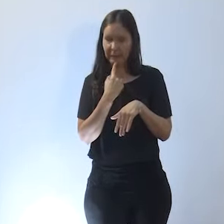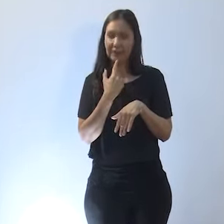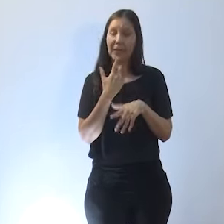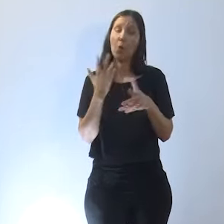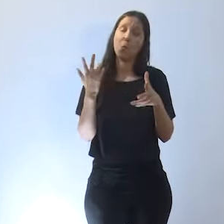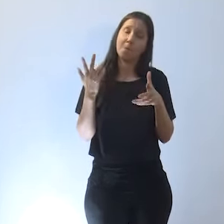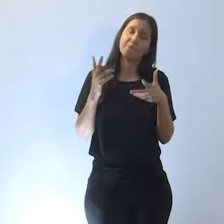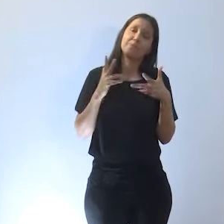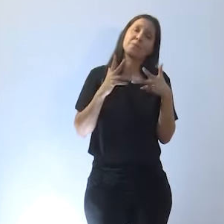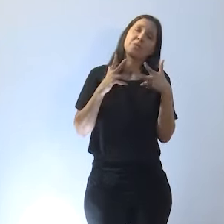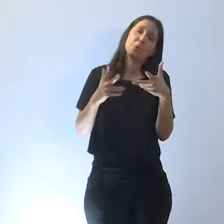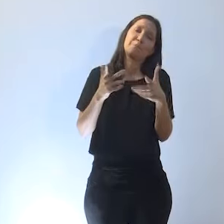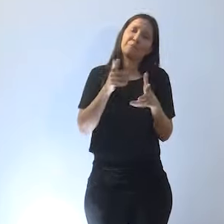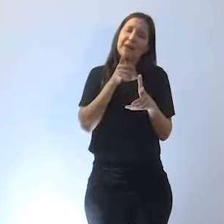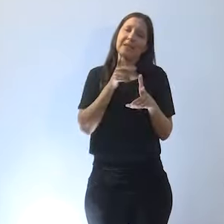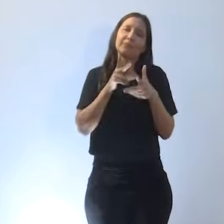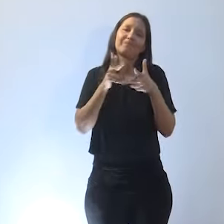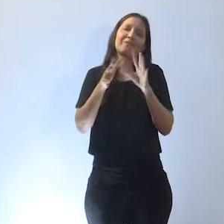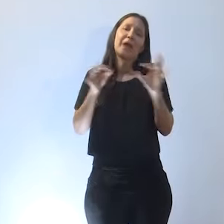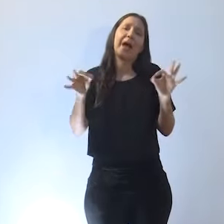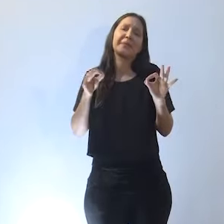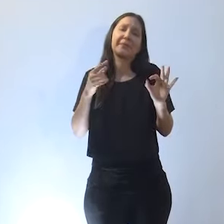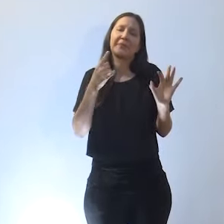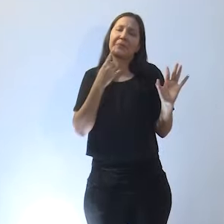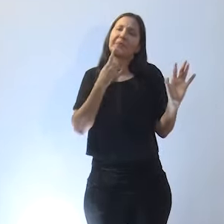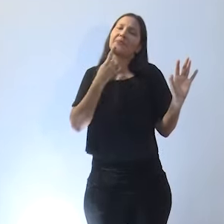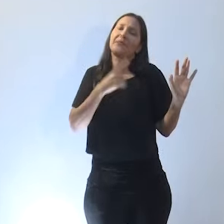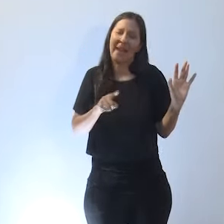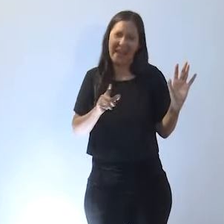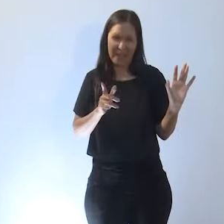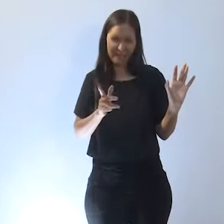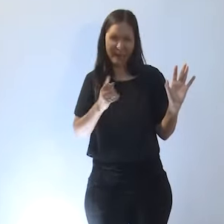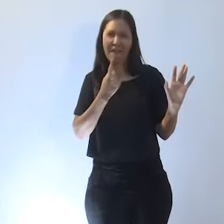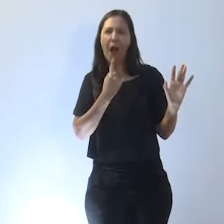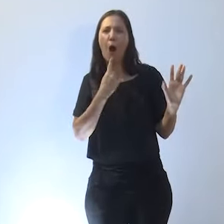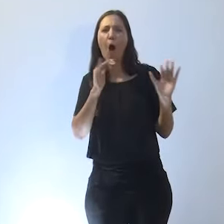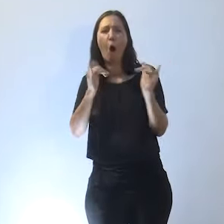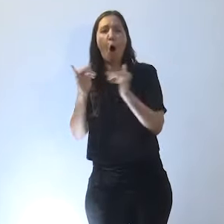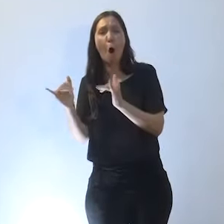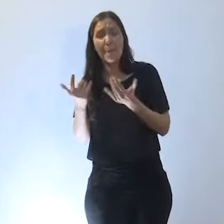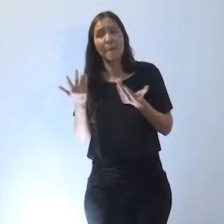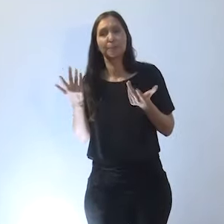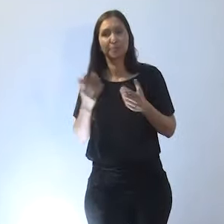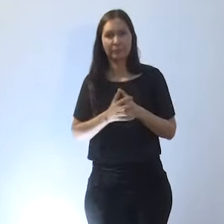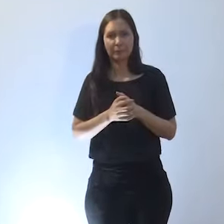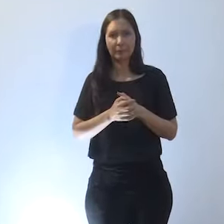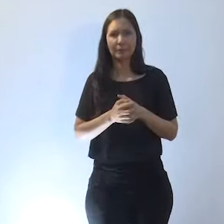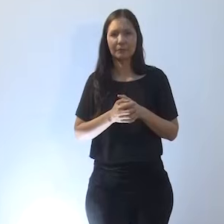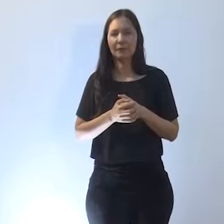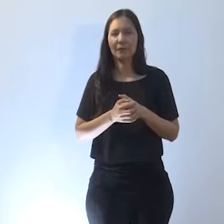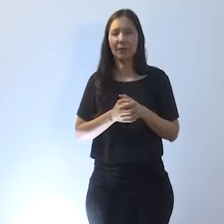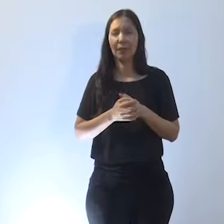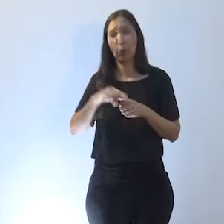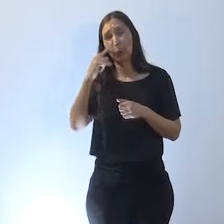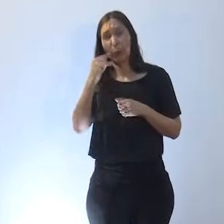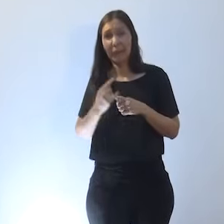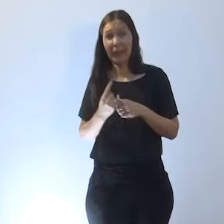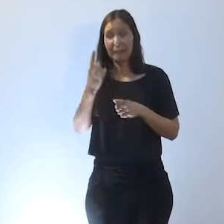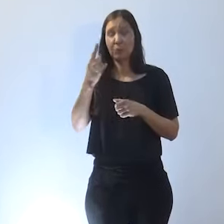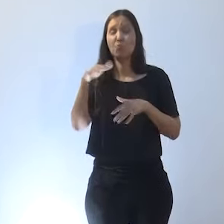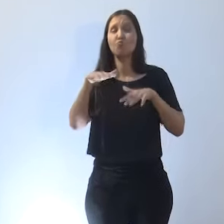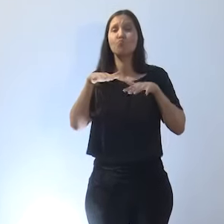jóvenes eh el otro día en el plenario del movimiento nacional eh uno se molestó porque